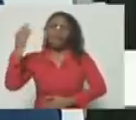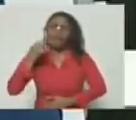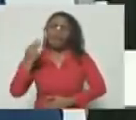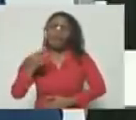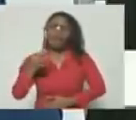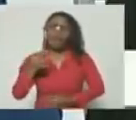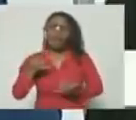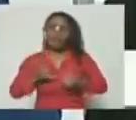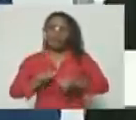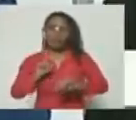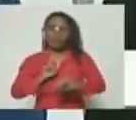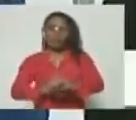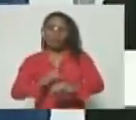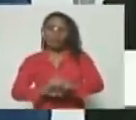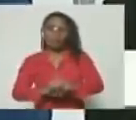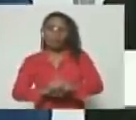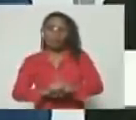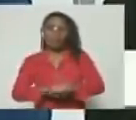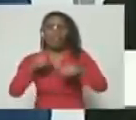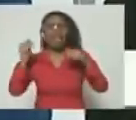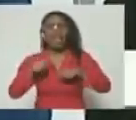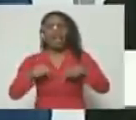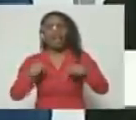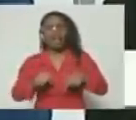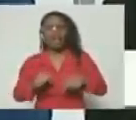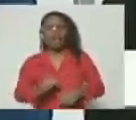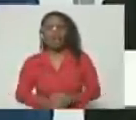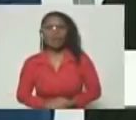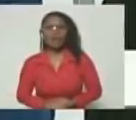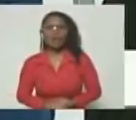tiempo. Aquí,